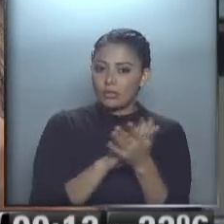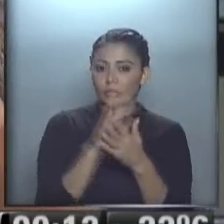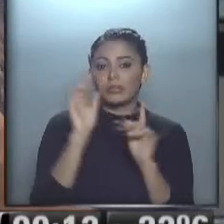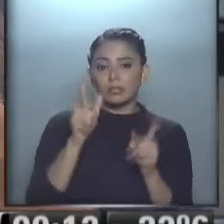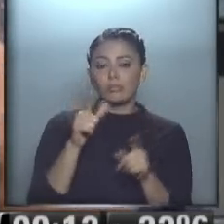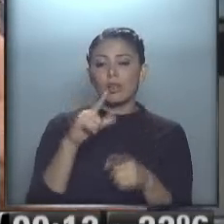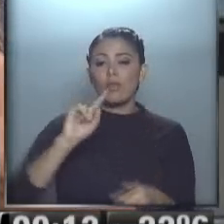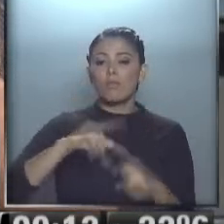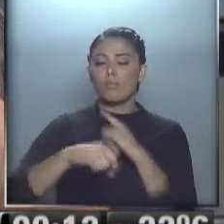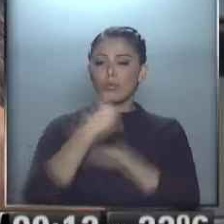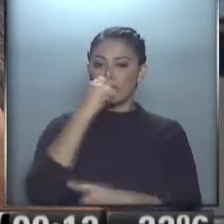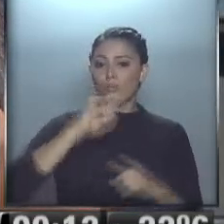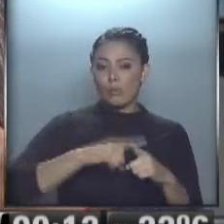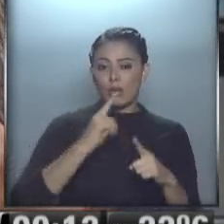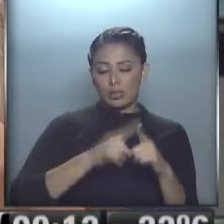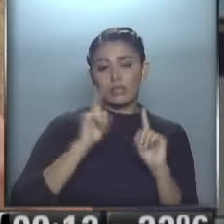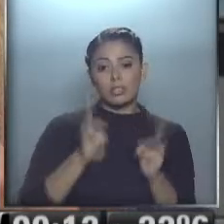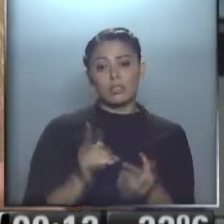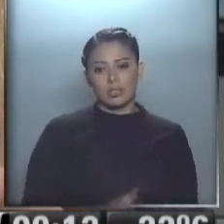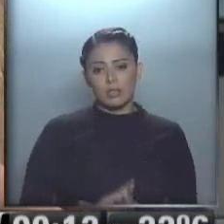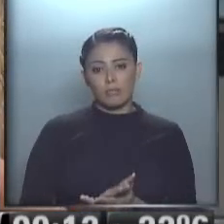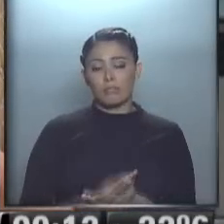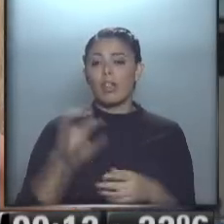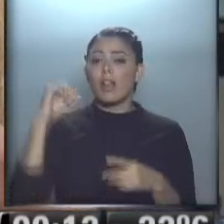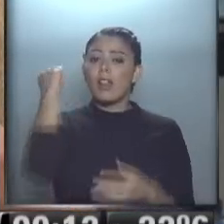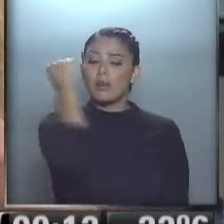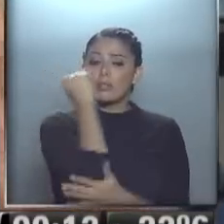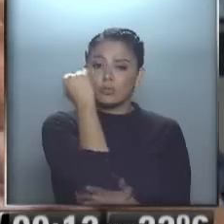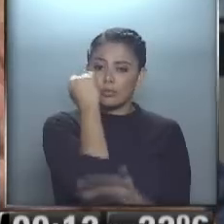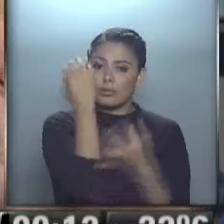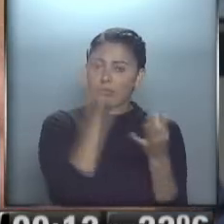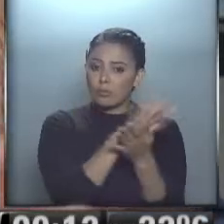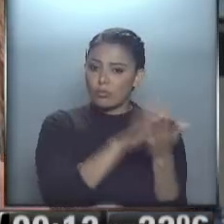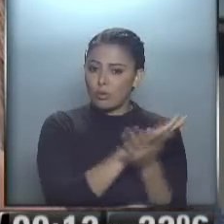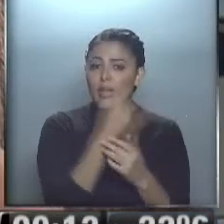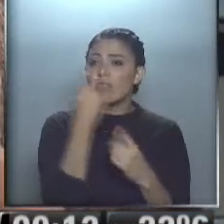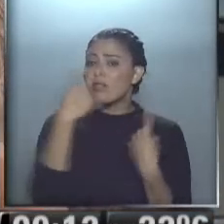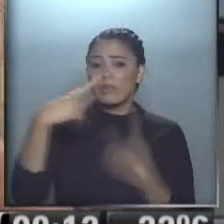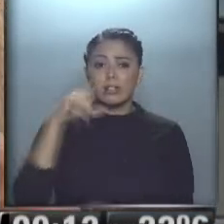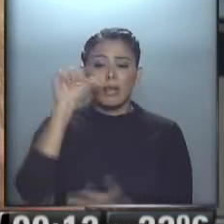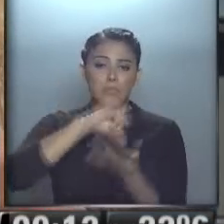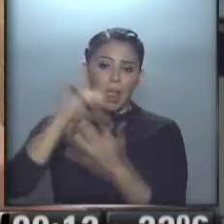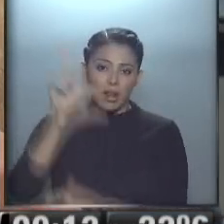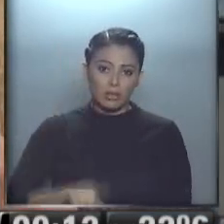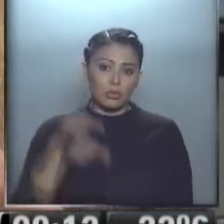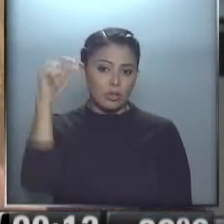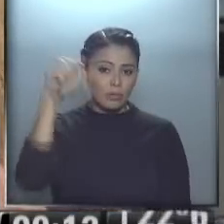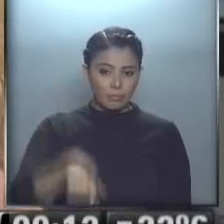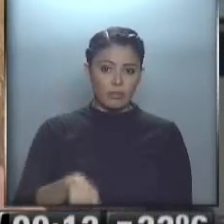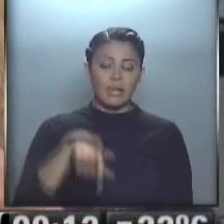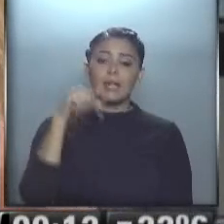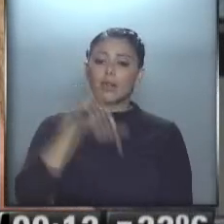soberanía política y sobre todo su soberanía económica eh como todo destino de país latinoamericano que está siendo